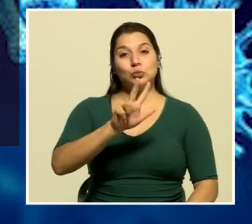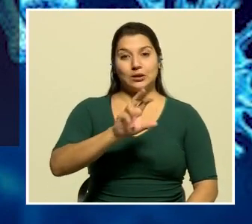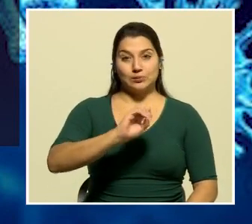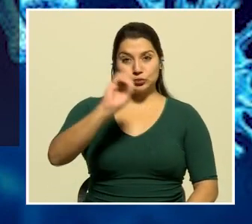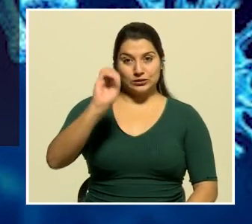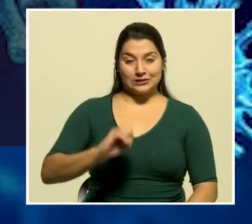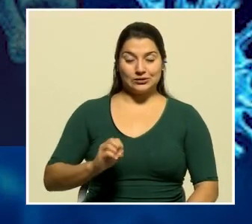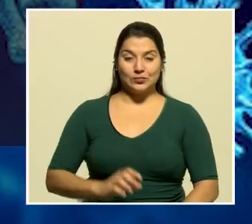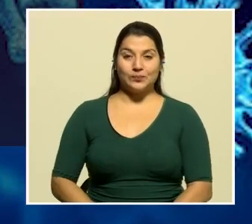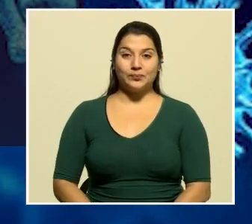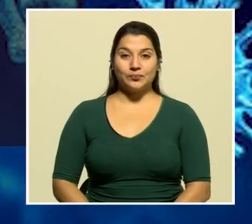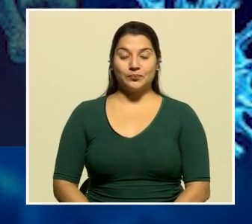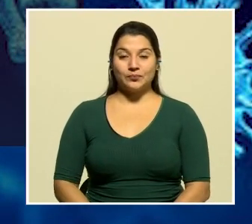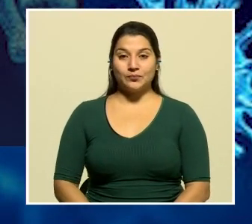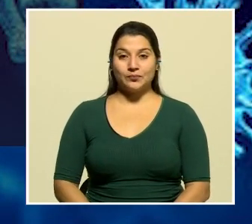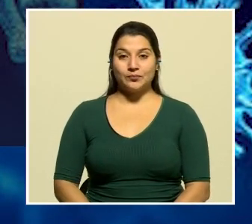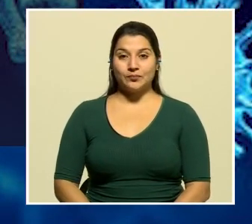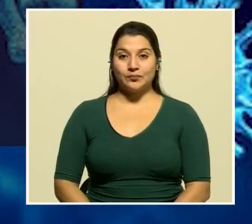33.3%.